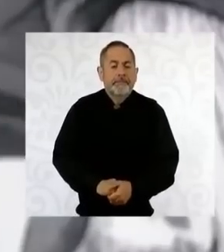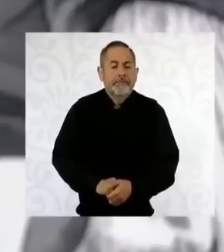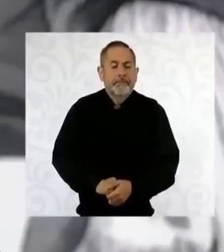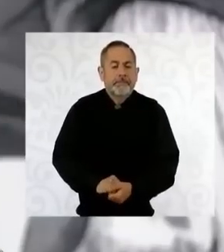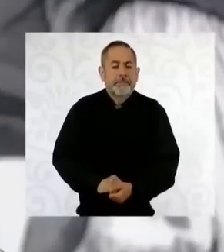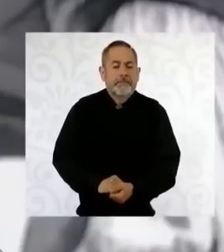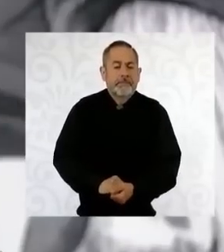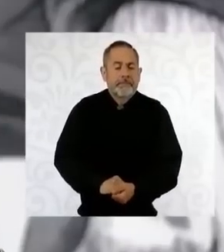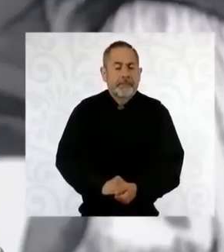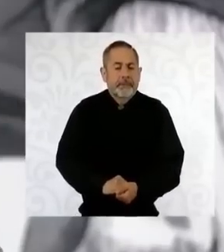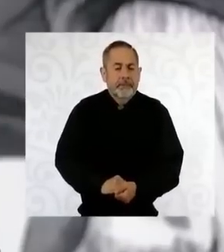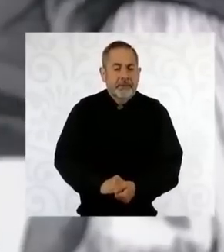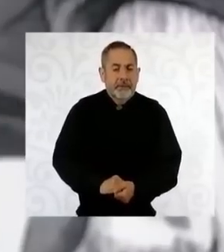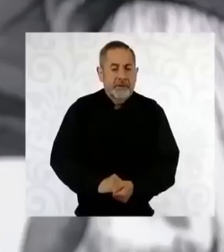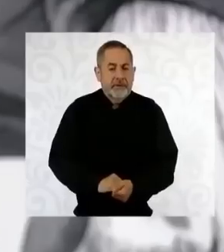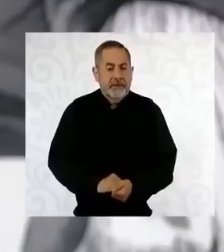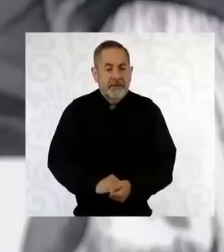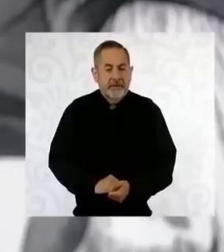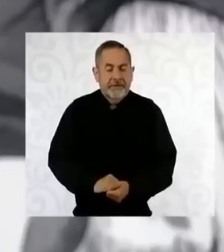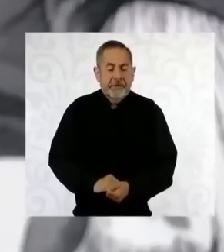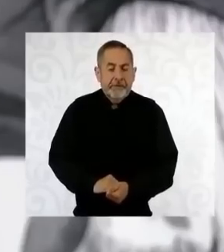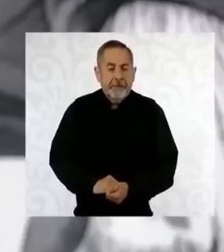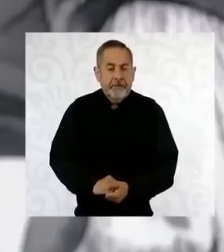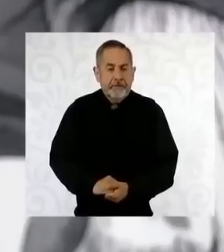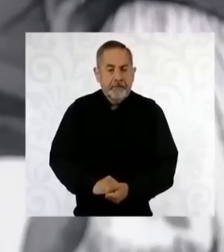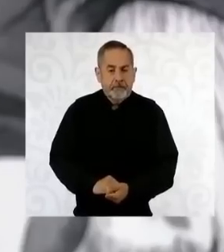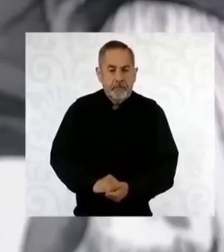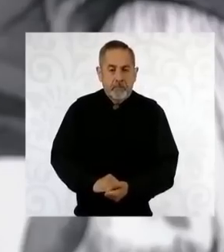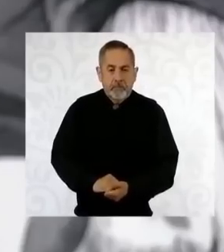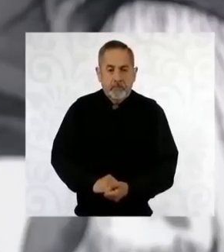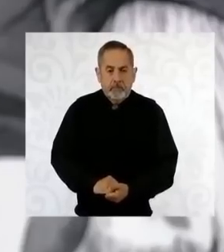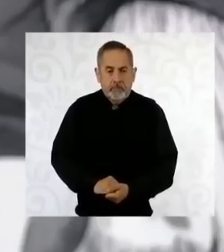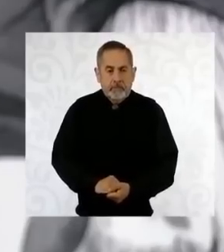dicen, por un lado, que